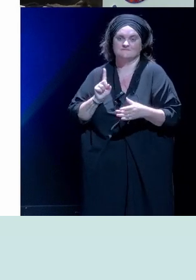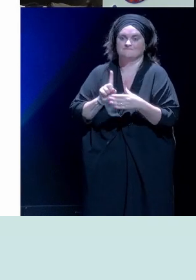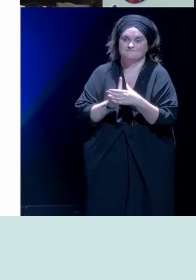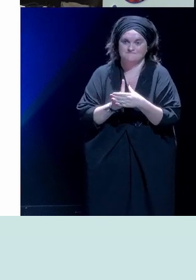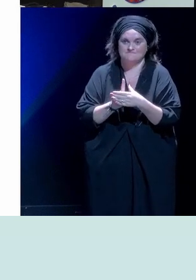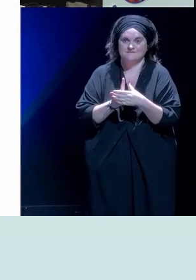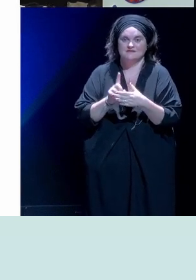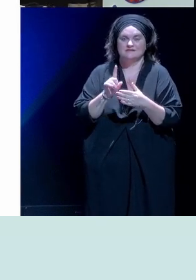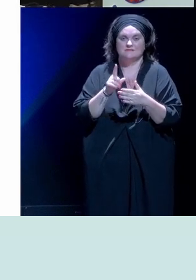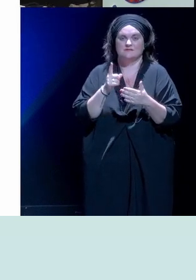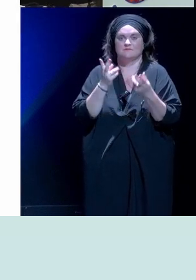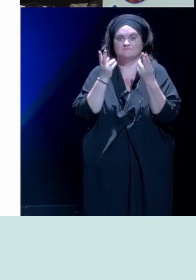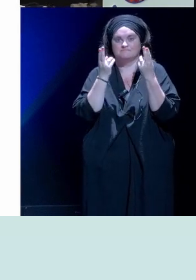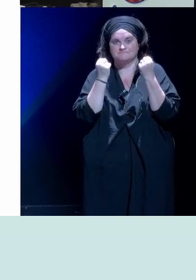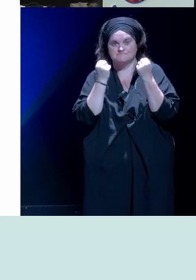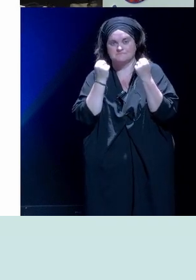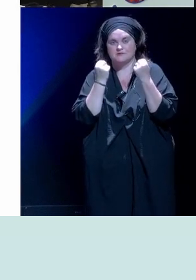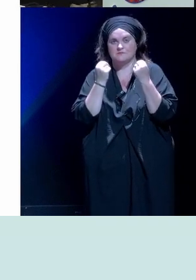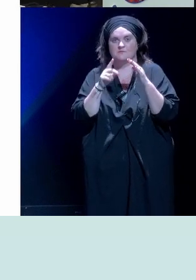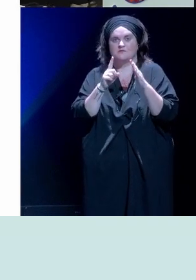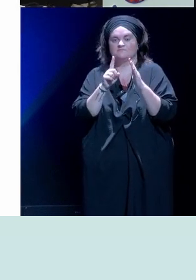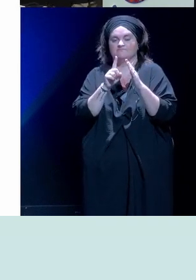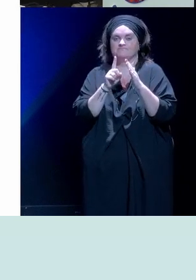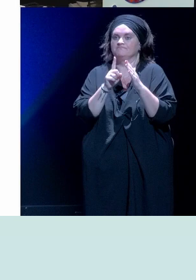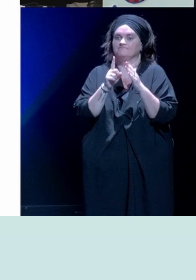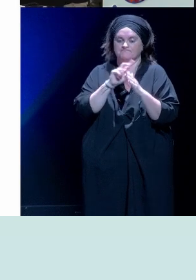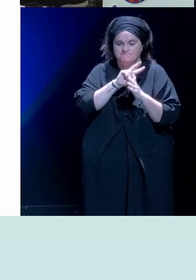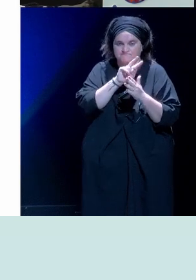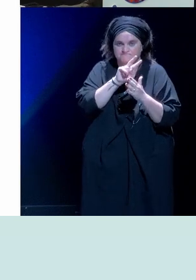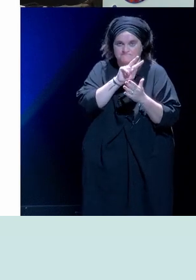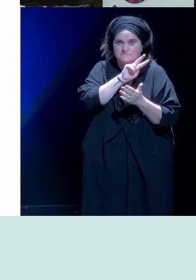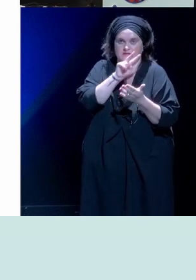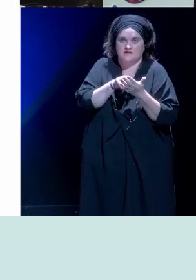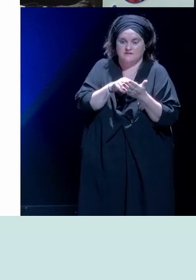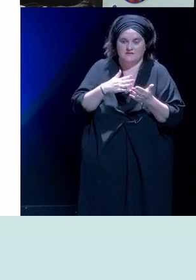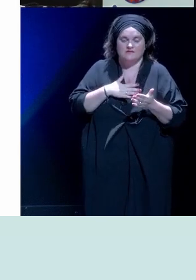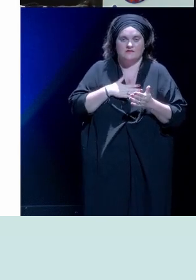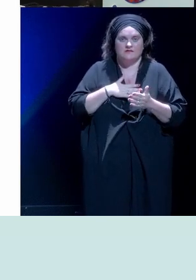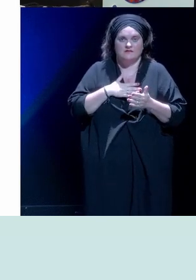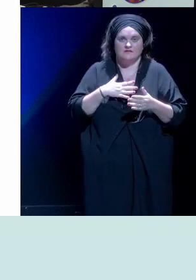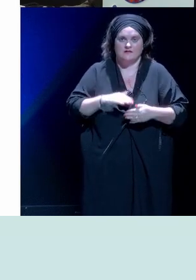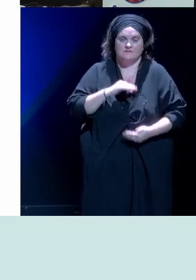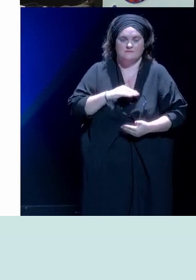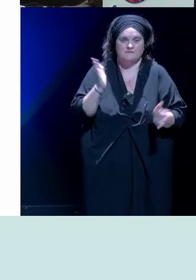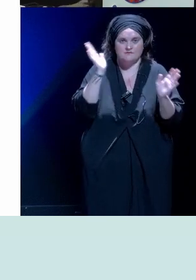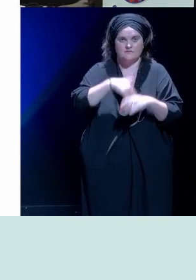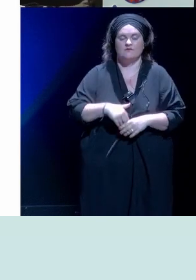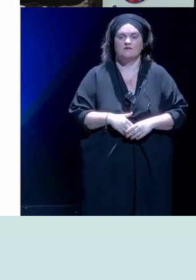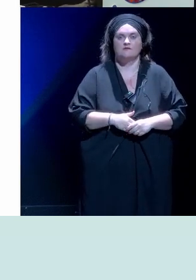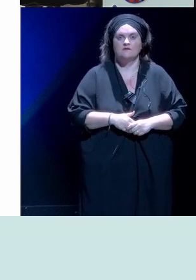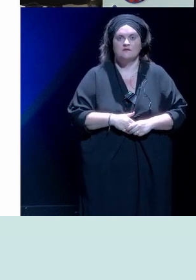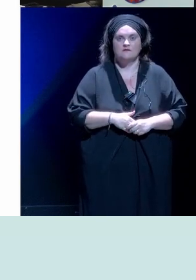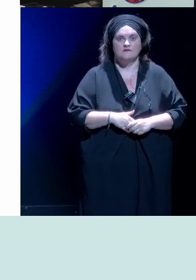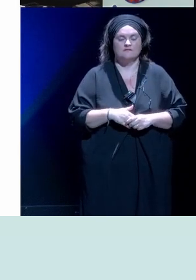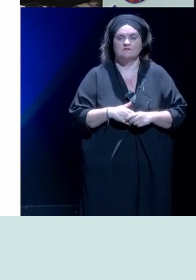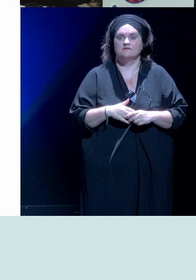de subordinación, de inferioridad, de no reconocimiento de su potencial. Y entonces siente que pase